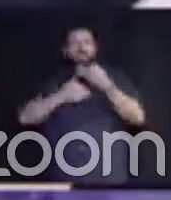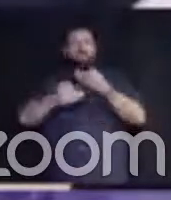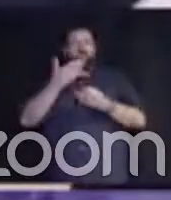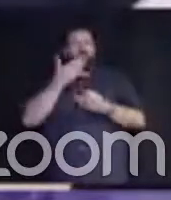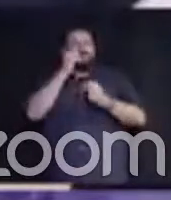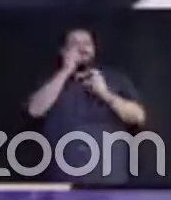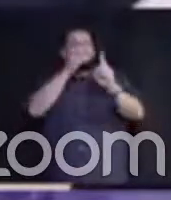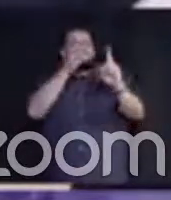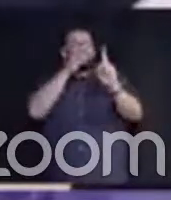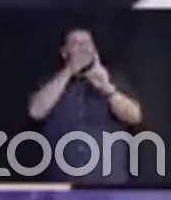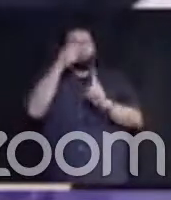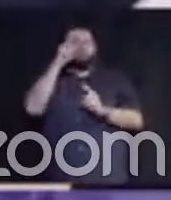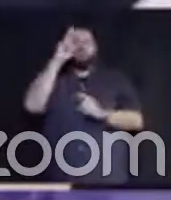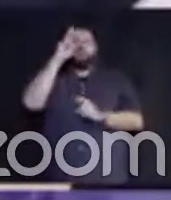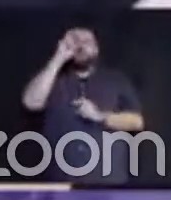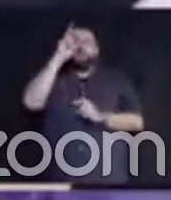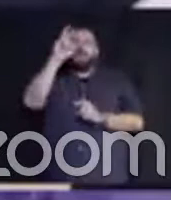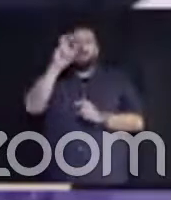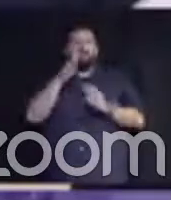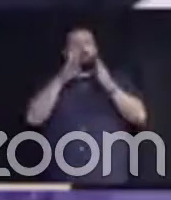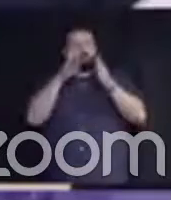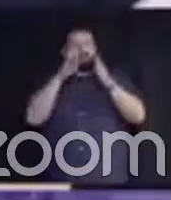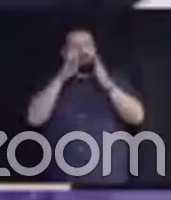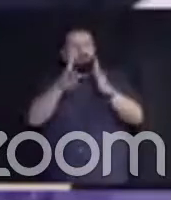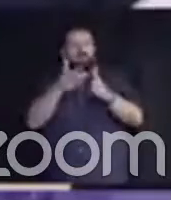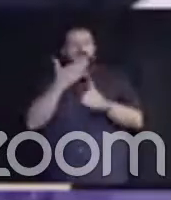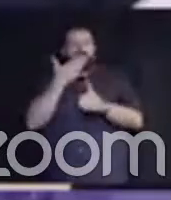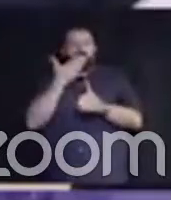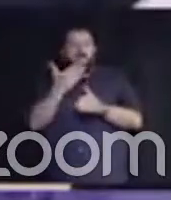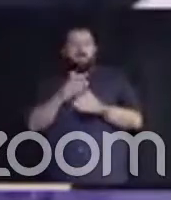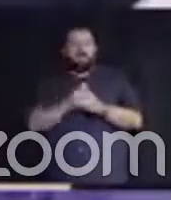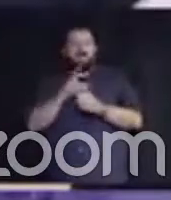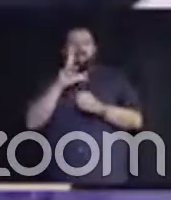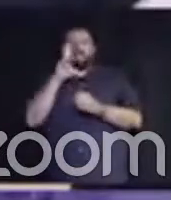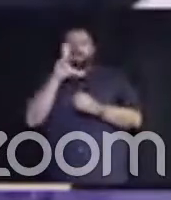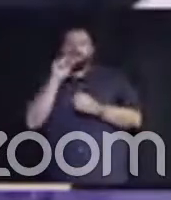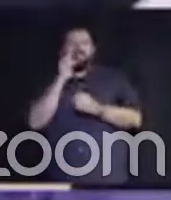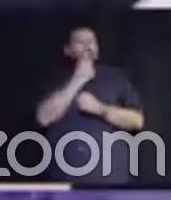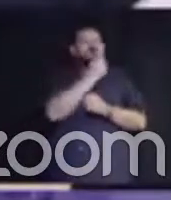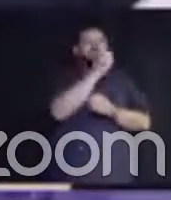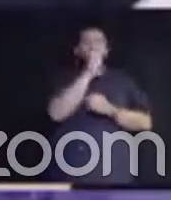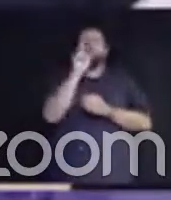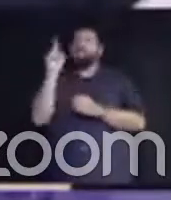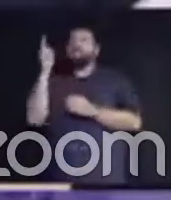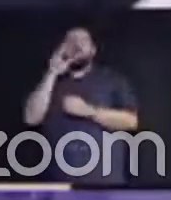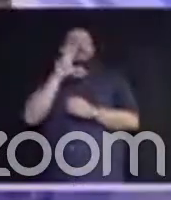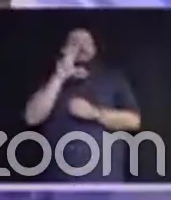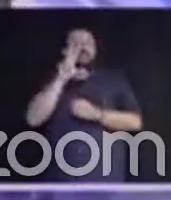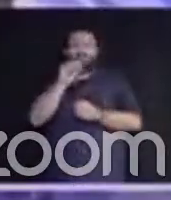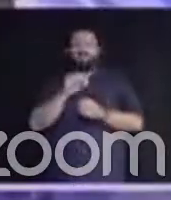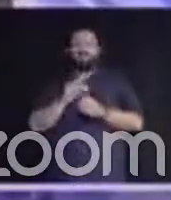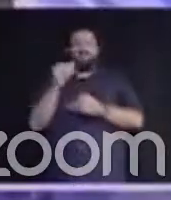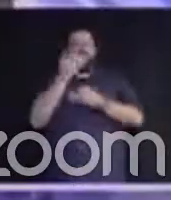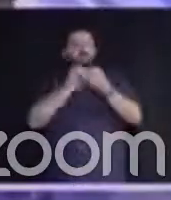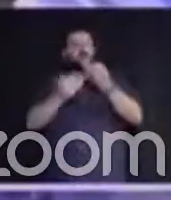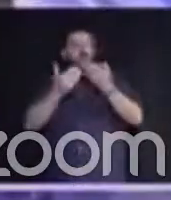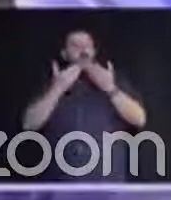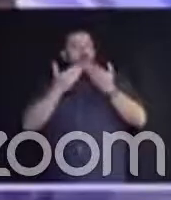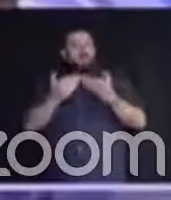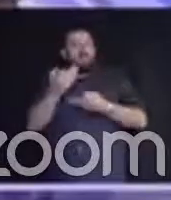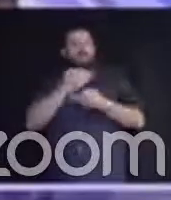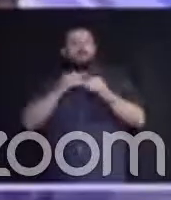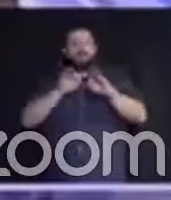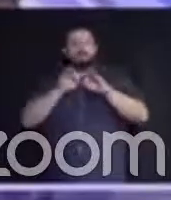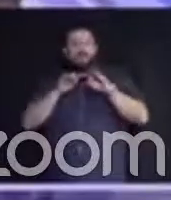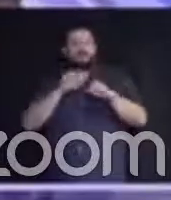que se concentren, que se enfoquen, que no se distraigan, que no pasen el tiempo, que no anden en la guaguara, que